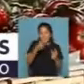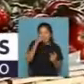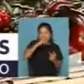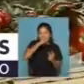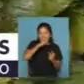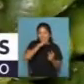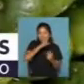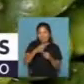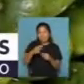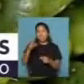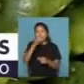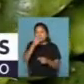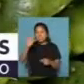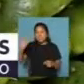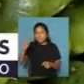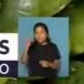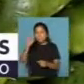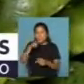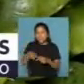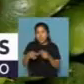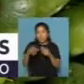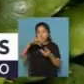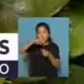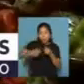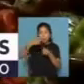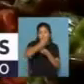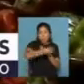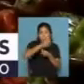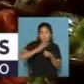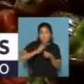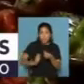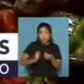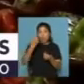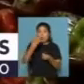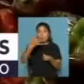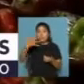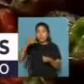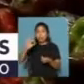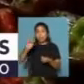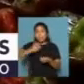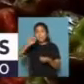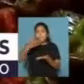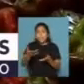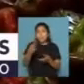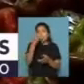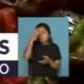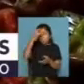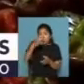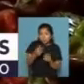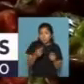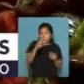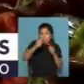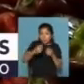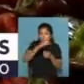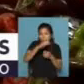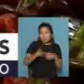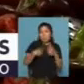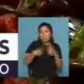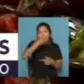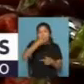La banana también, que está entre 450 pesos la docena. Así que la manzana,